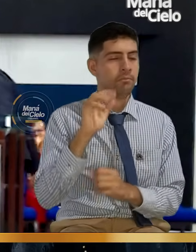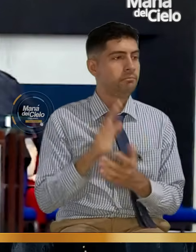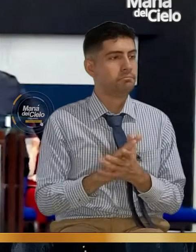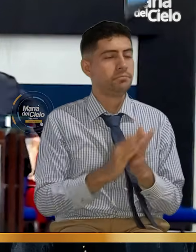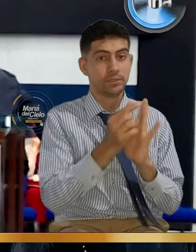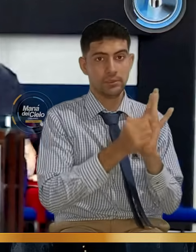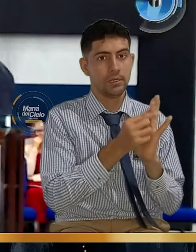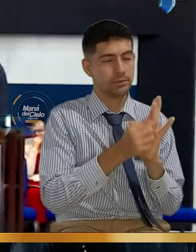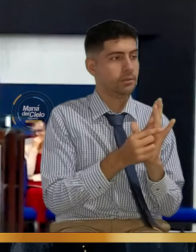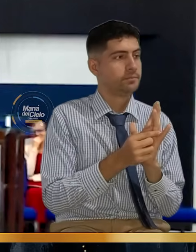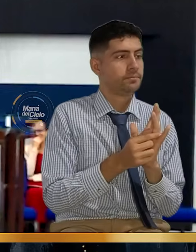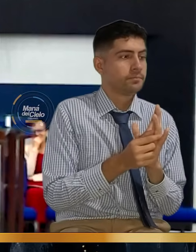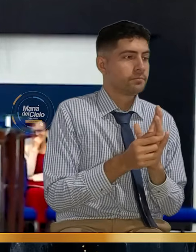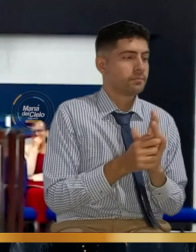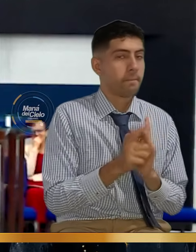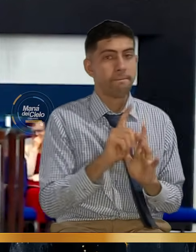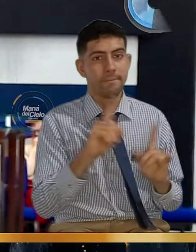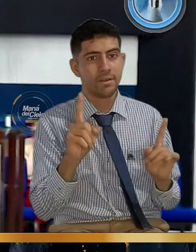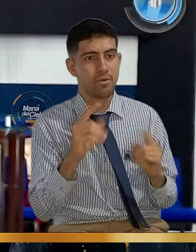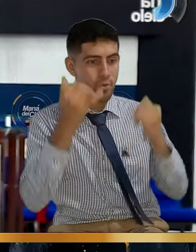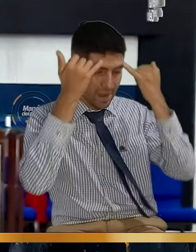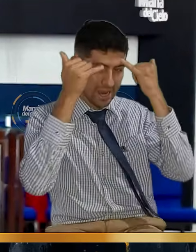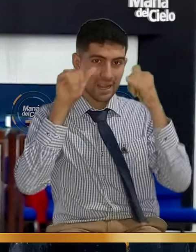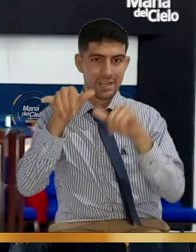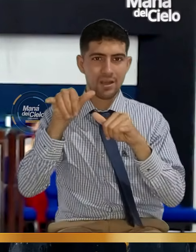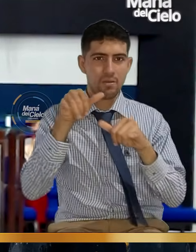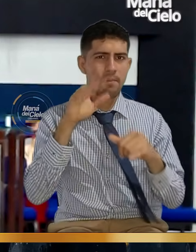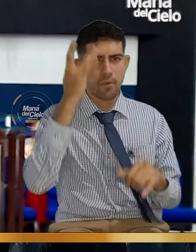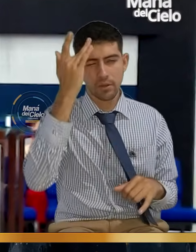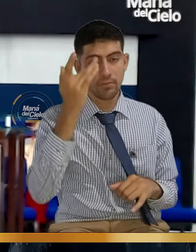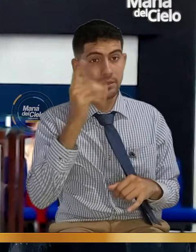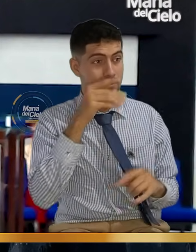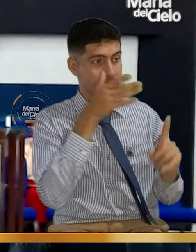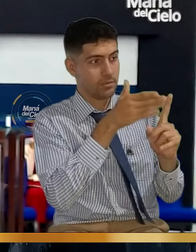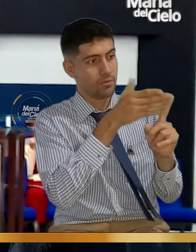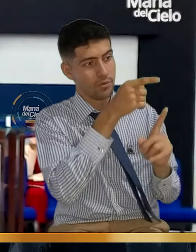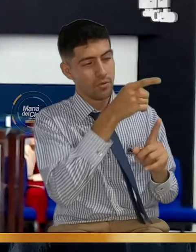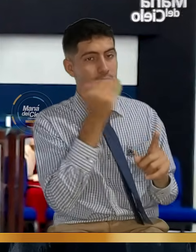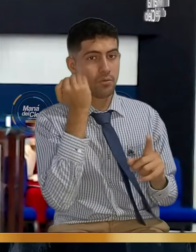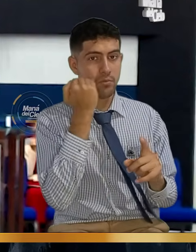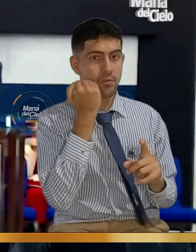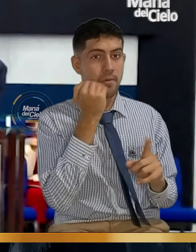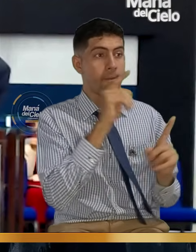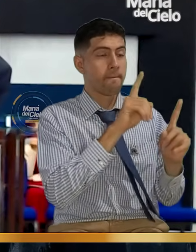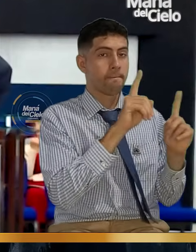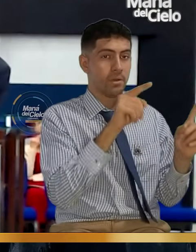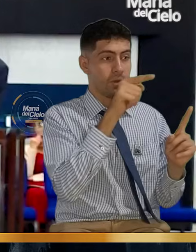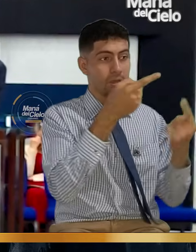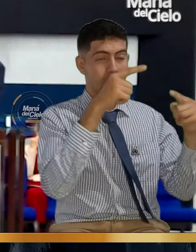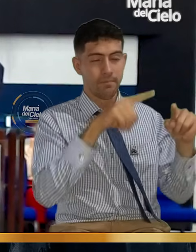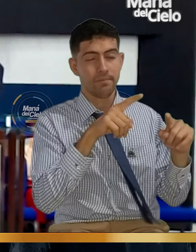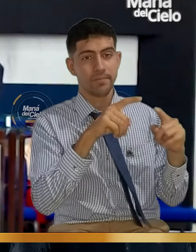otros 7 años. Así trabajó Jacob también por Raquel.